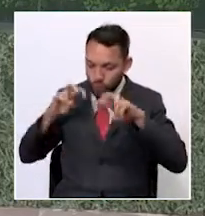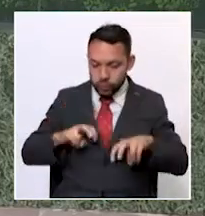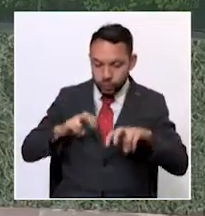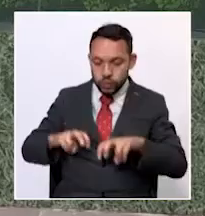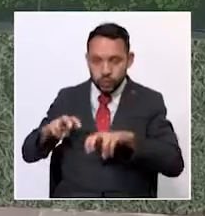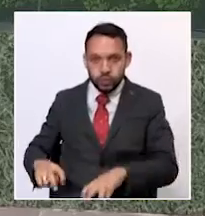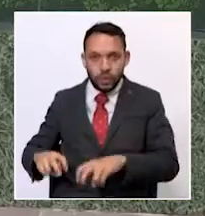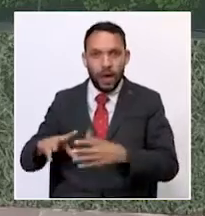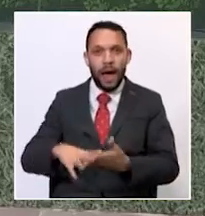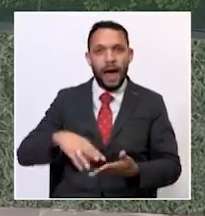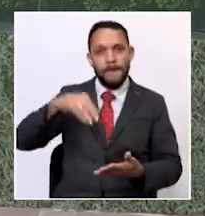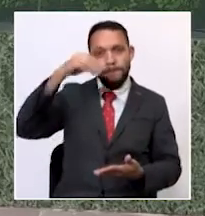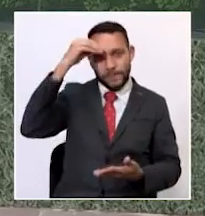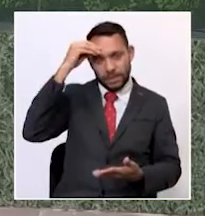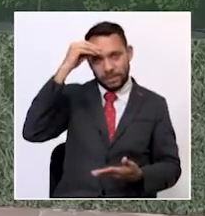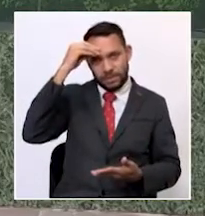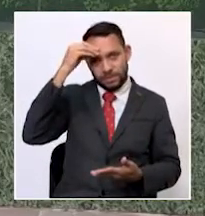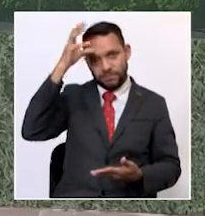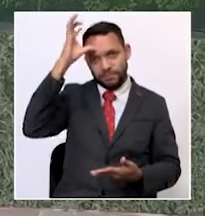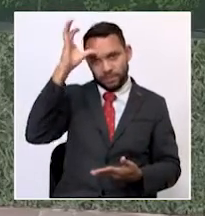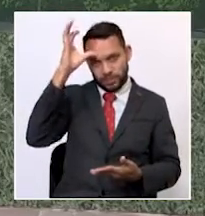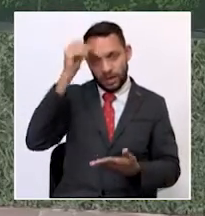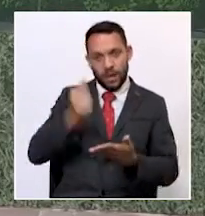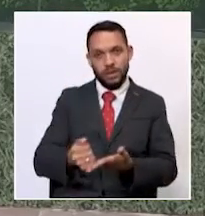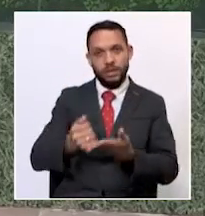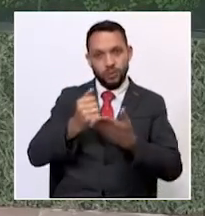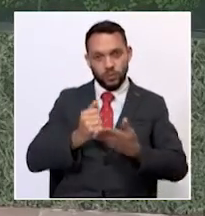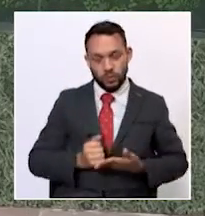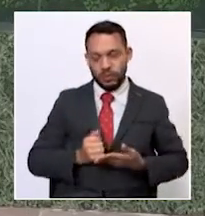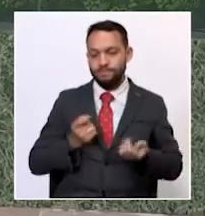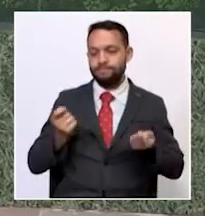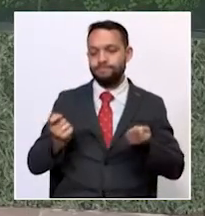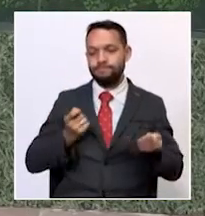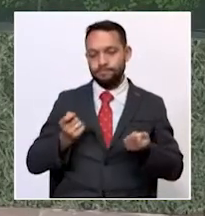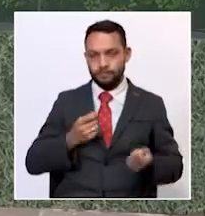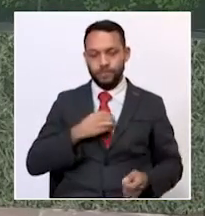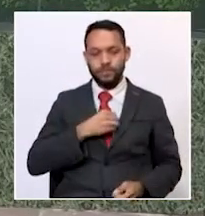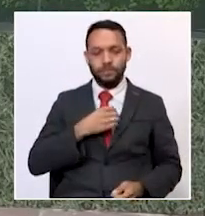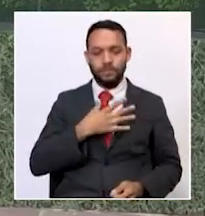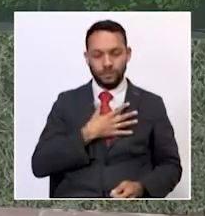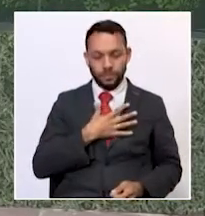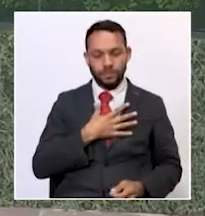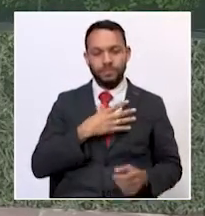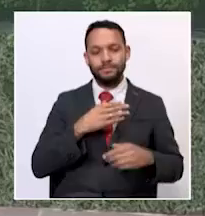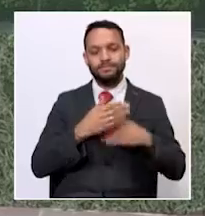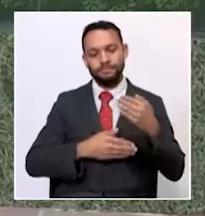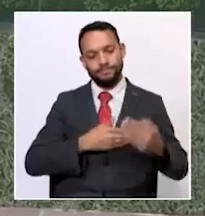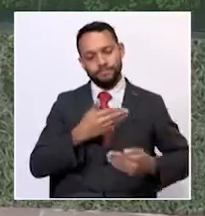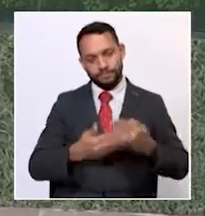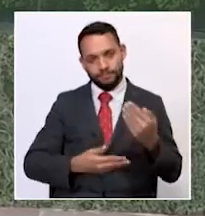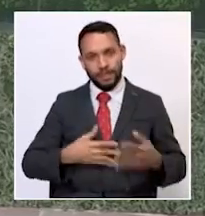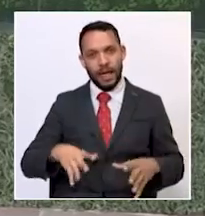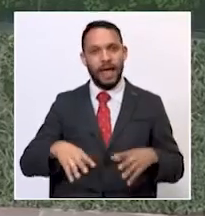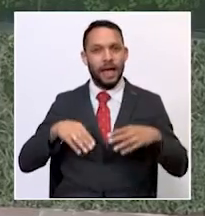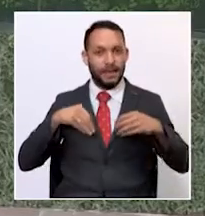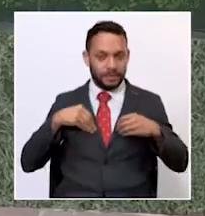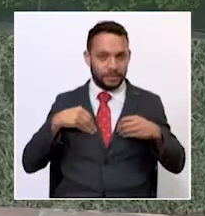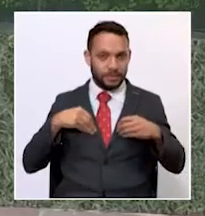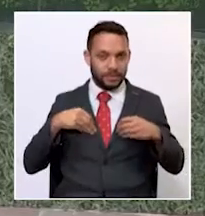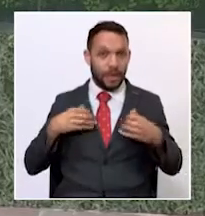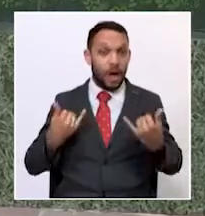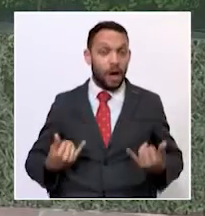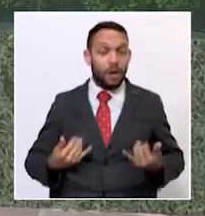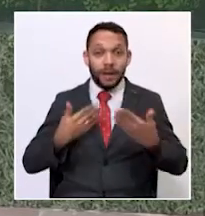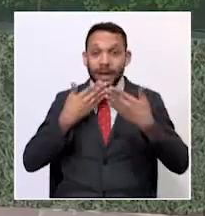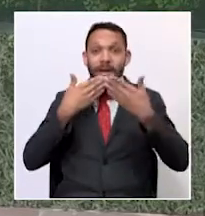conocer, investigar, darse esa gran oportunidad de buscar estos procesos terapéuticos. Yo quiero